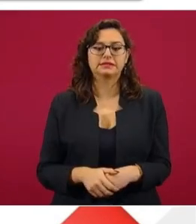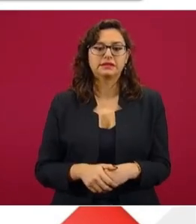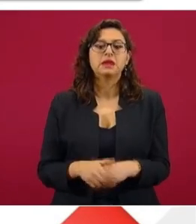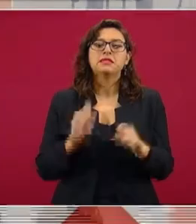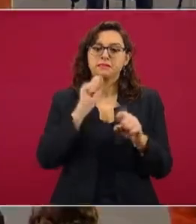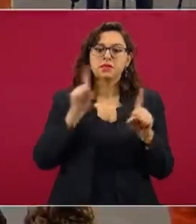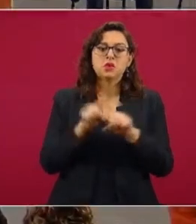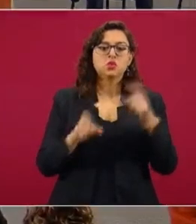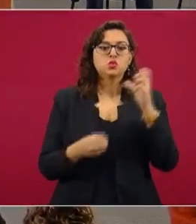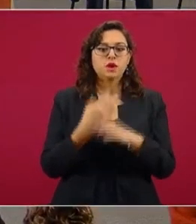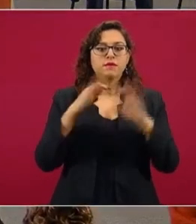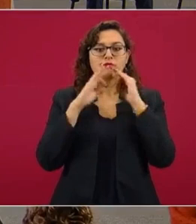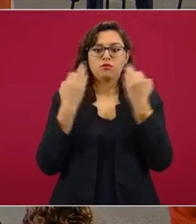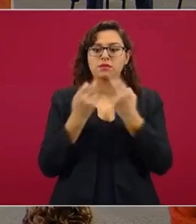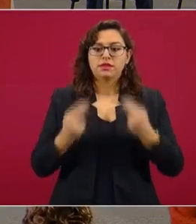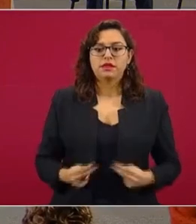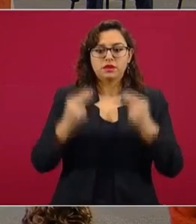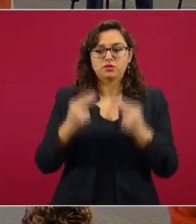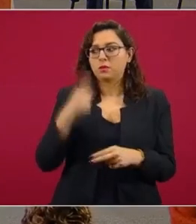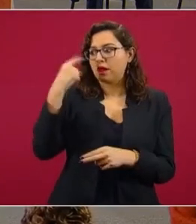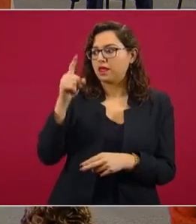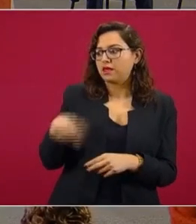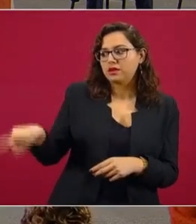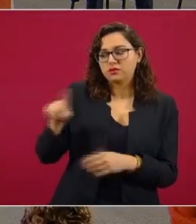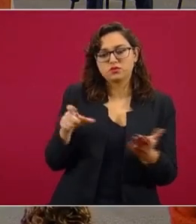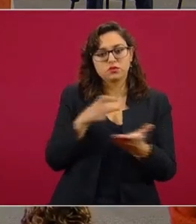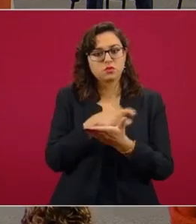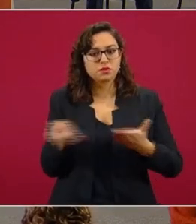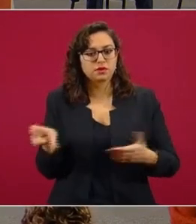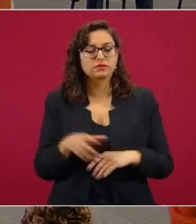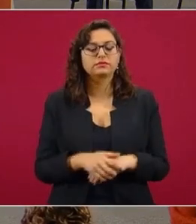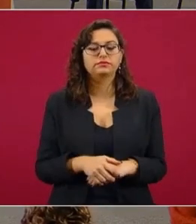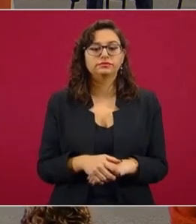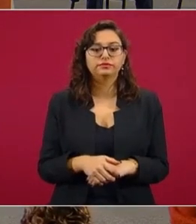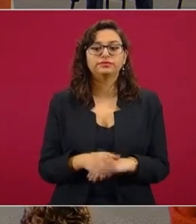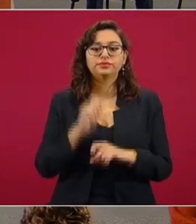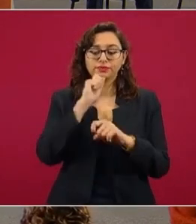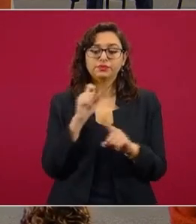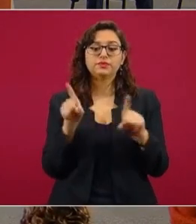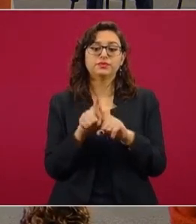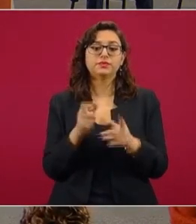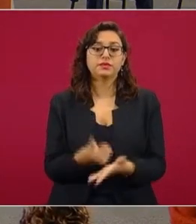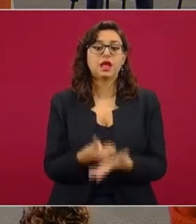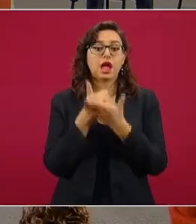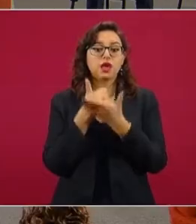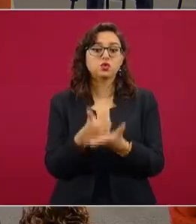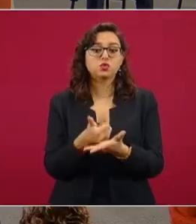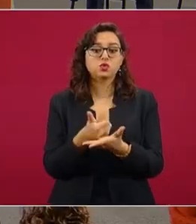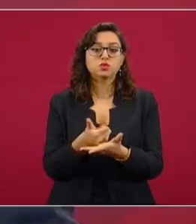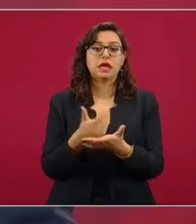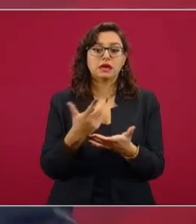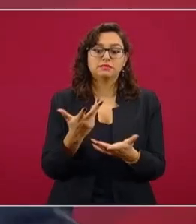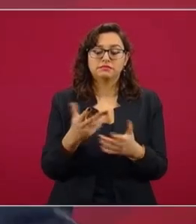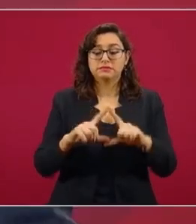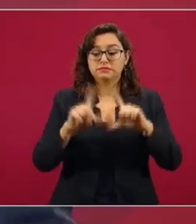trabajadores. Entonces, esto es en el primer aspecto de la adquisición del suelo, y además esto impactará de manera predominante en la parte sur-sureste